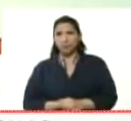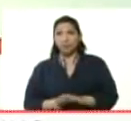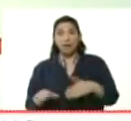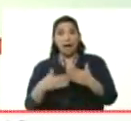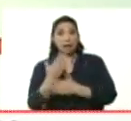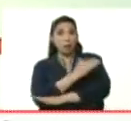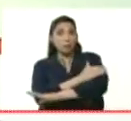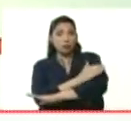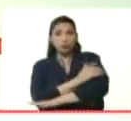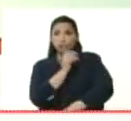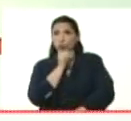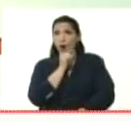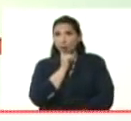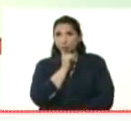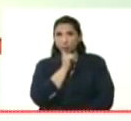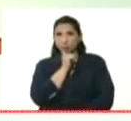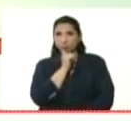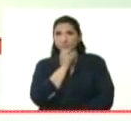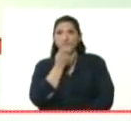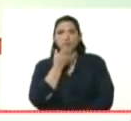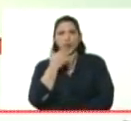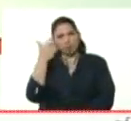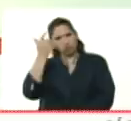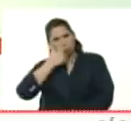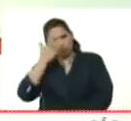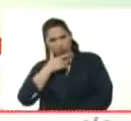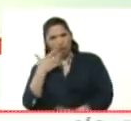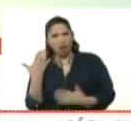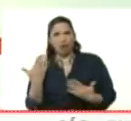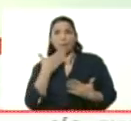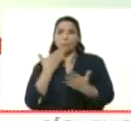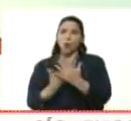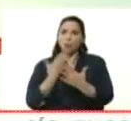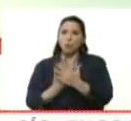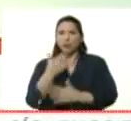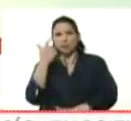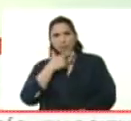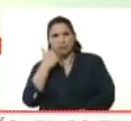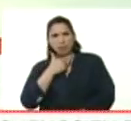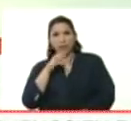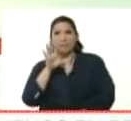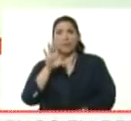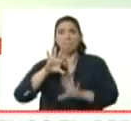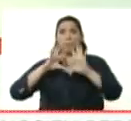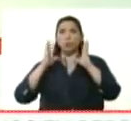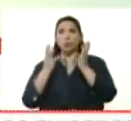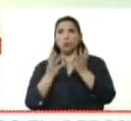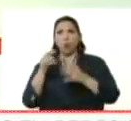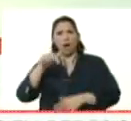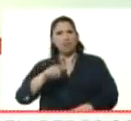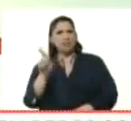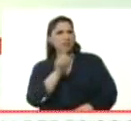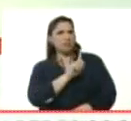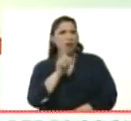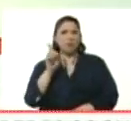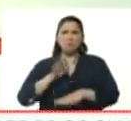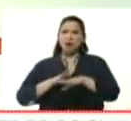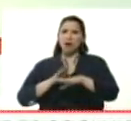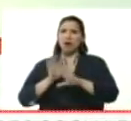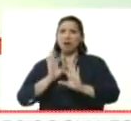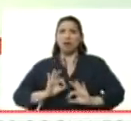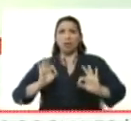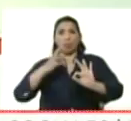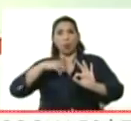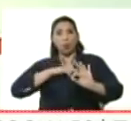oposición no tenga una posición seria, una propuesta seria al país y al mundo, aquí no va a pasar nada.